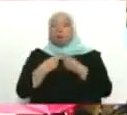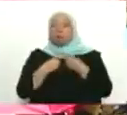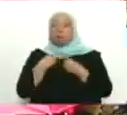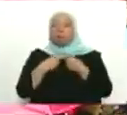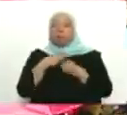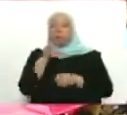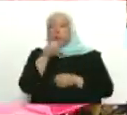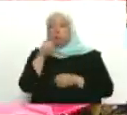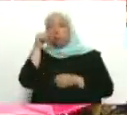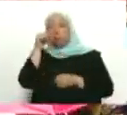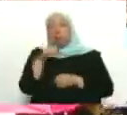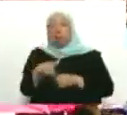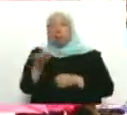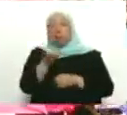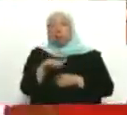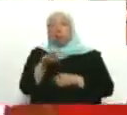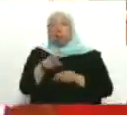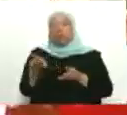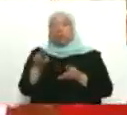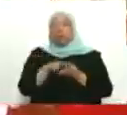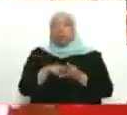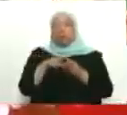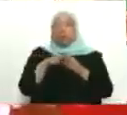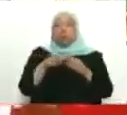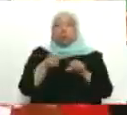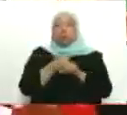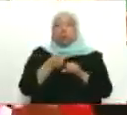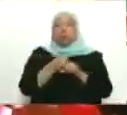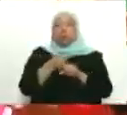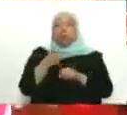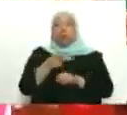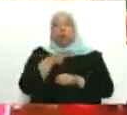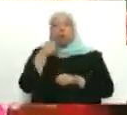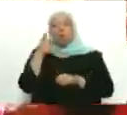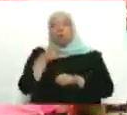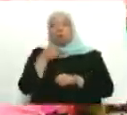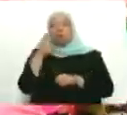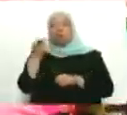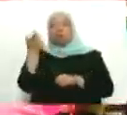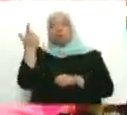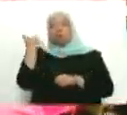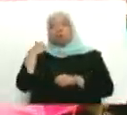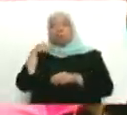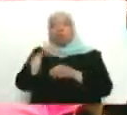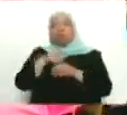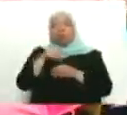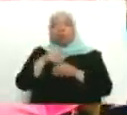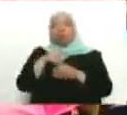está el pueblo dispuesto a recuperar todos los espacios políticos para las próximas elecciones.